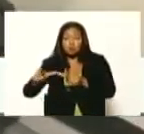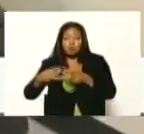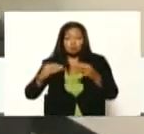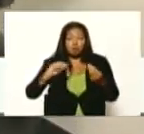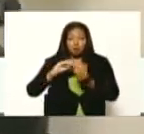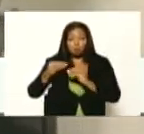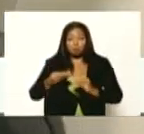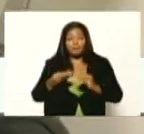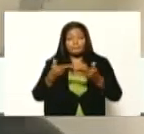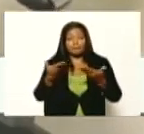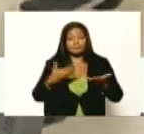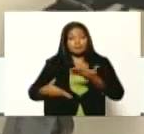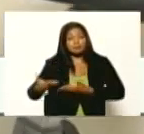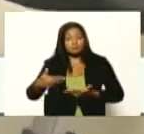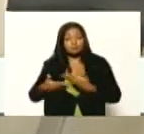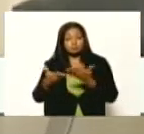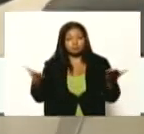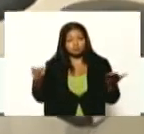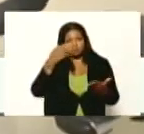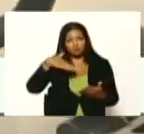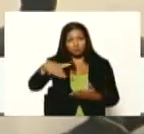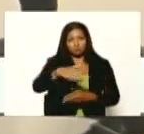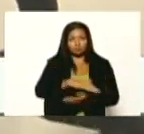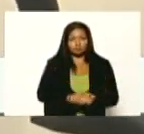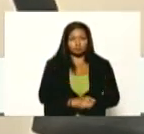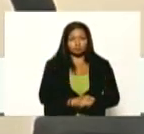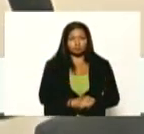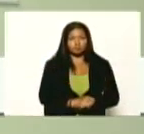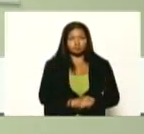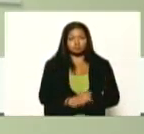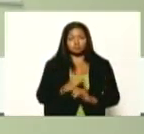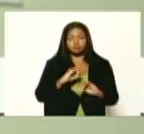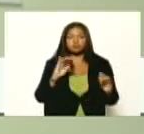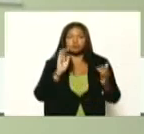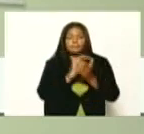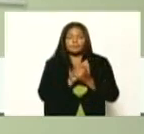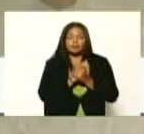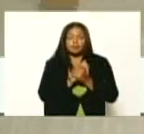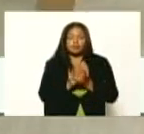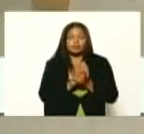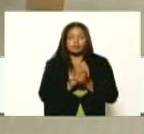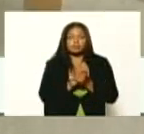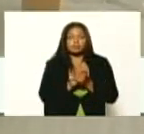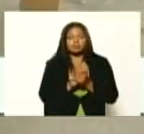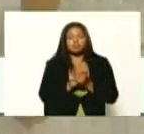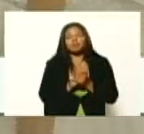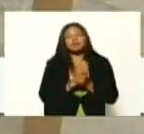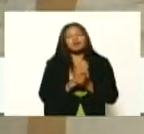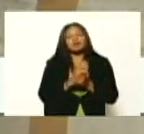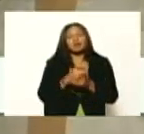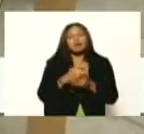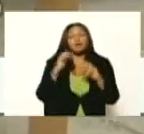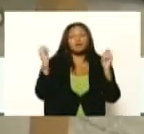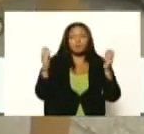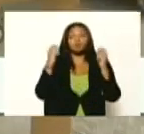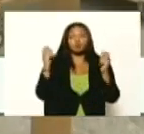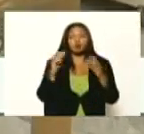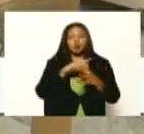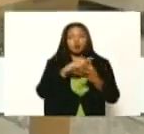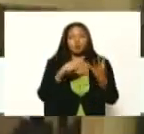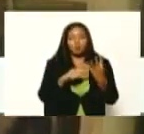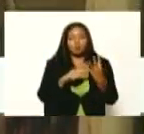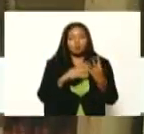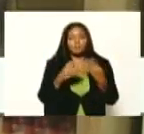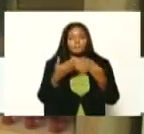el servicio. Aquí, bueno, ya la compañera Luisa, la promotora, ya nos mencionó los 4